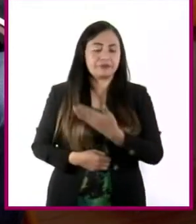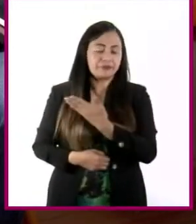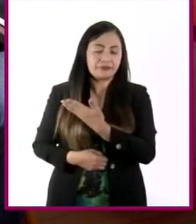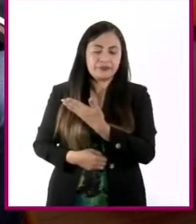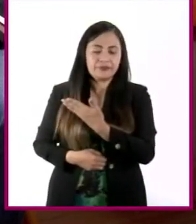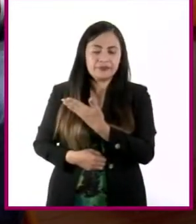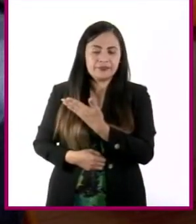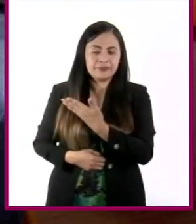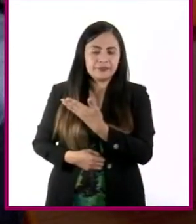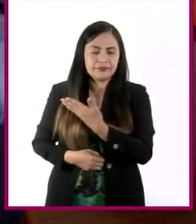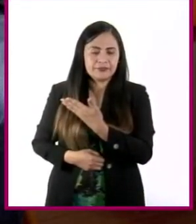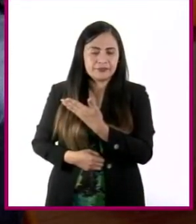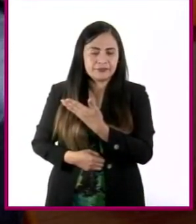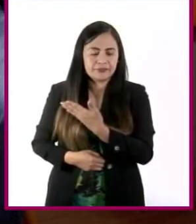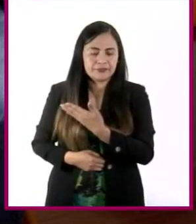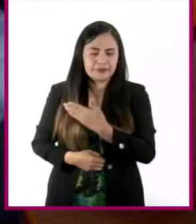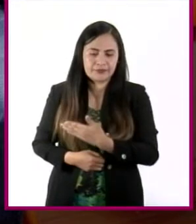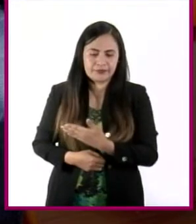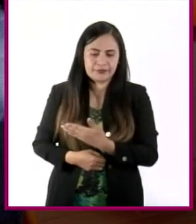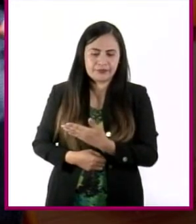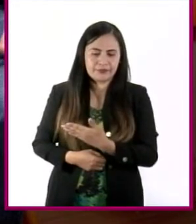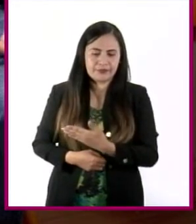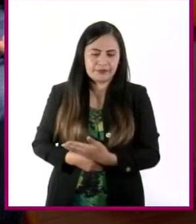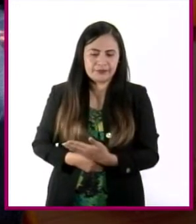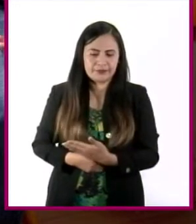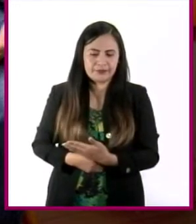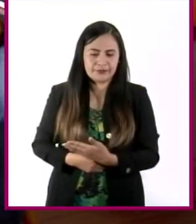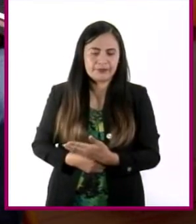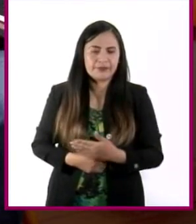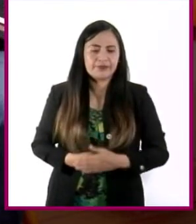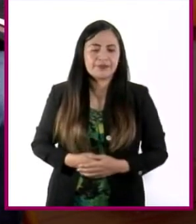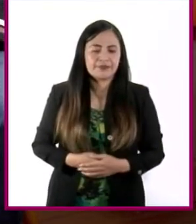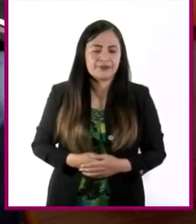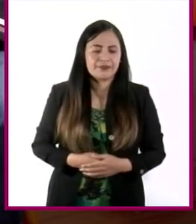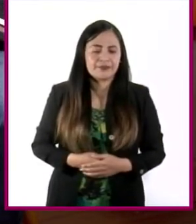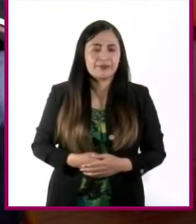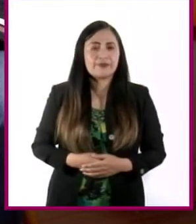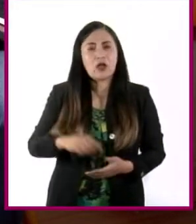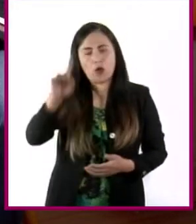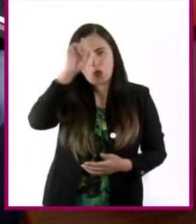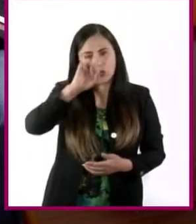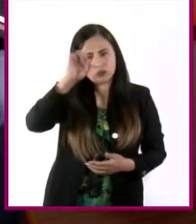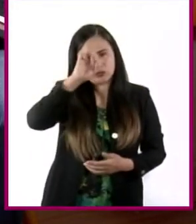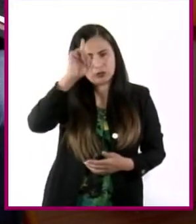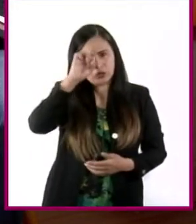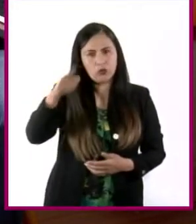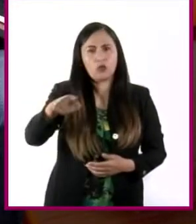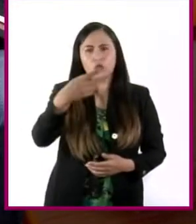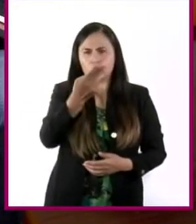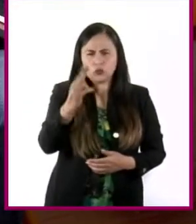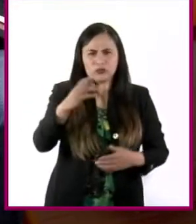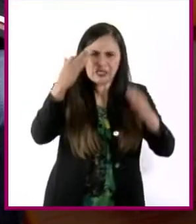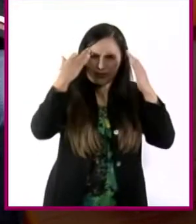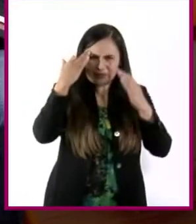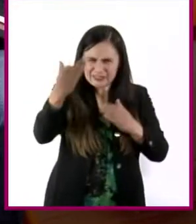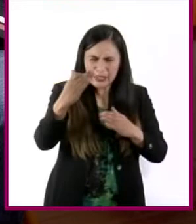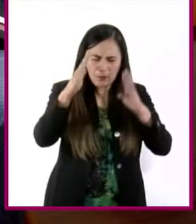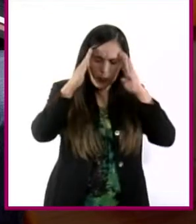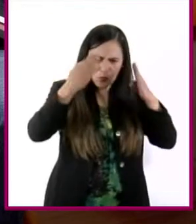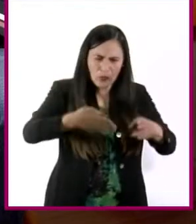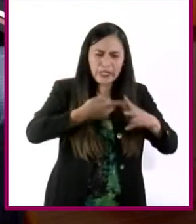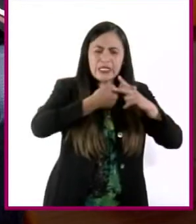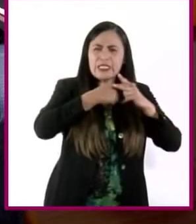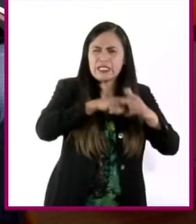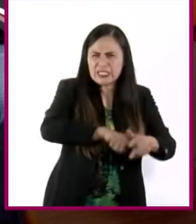discurso está conformada por la introducción, el desarrollo y la conclusión. Les recomendamos que el tiempo que le dediquen a la introducción sea